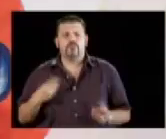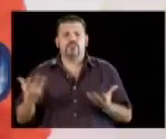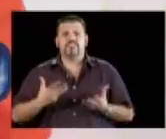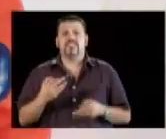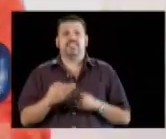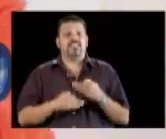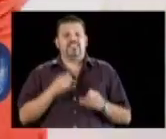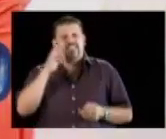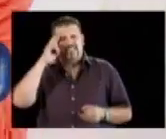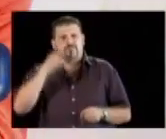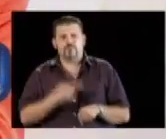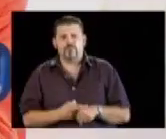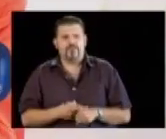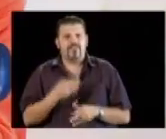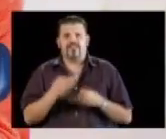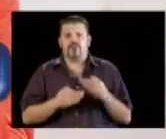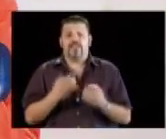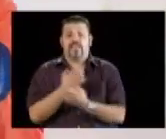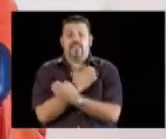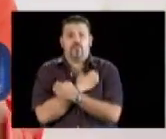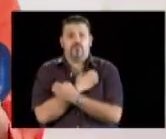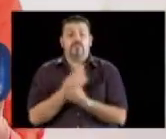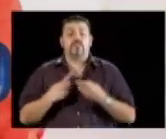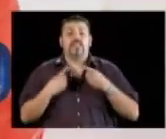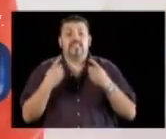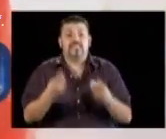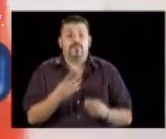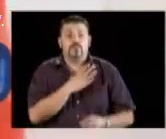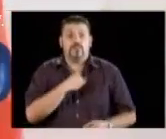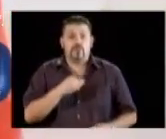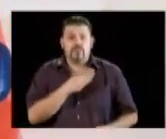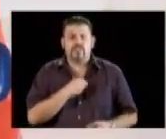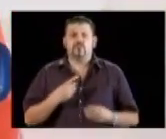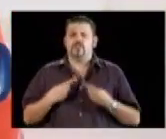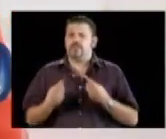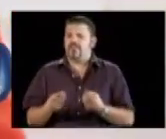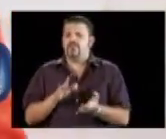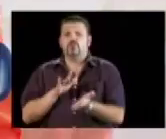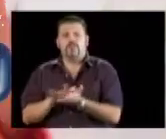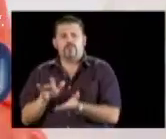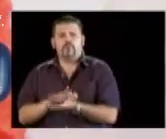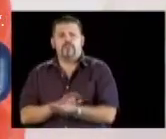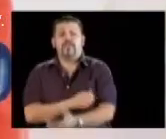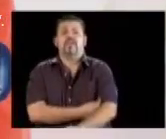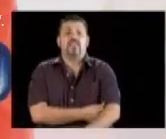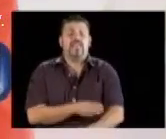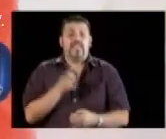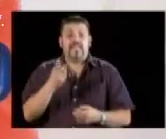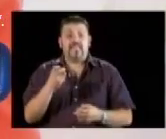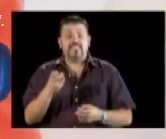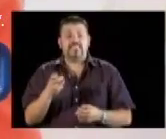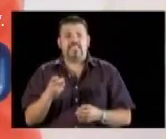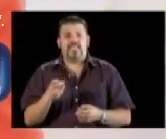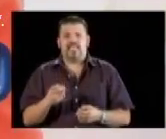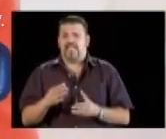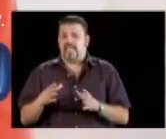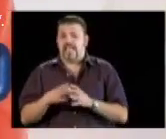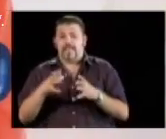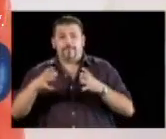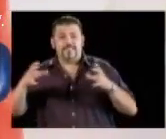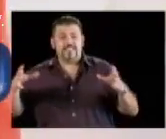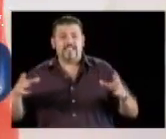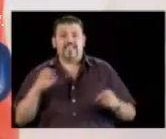responsabilidad, a partir de la educación que les damos a nuestros hijos, de apoyar en esa capacidad este cambio